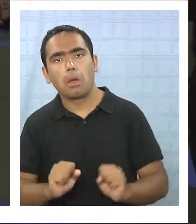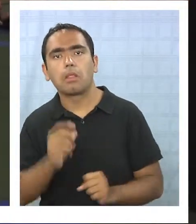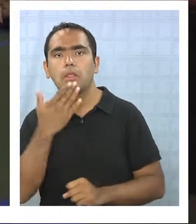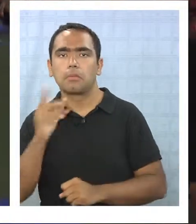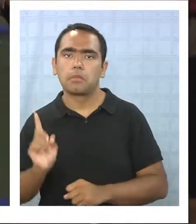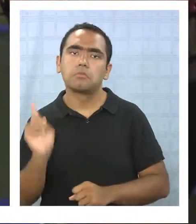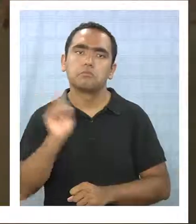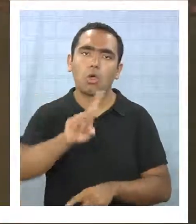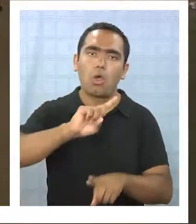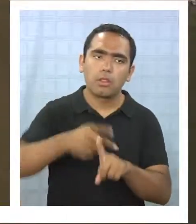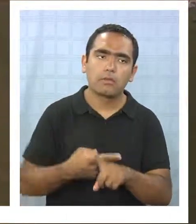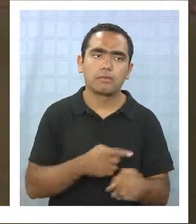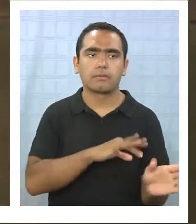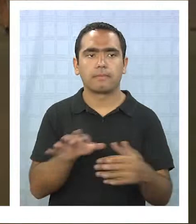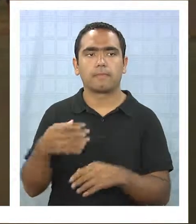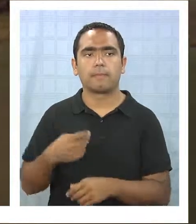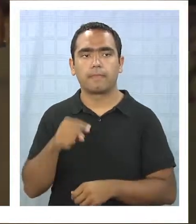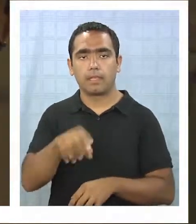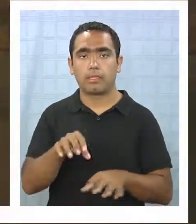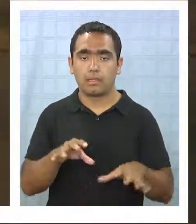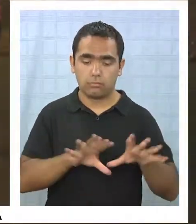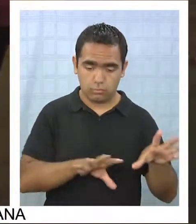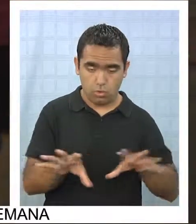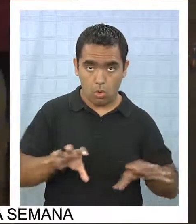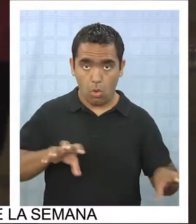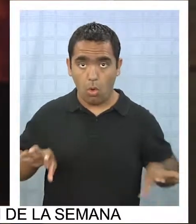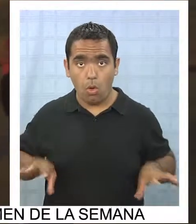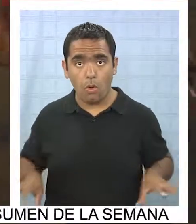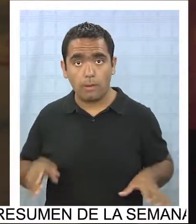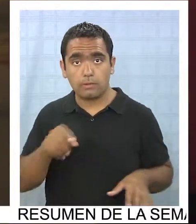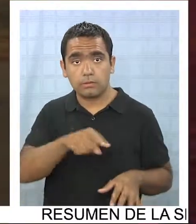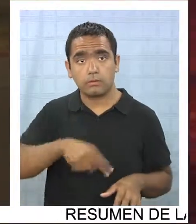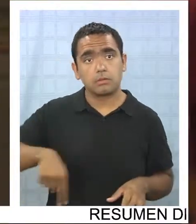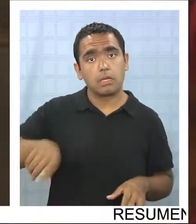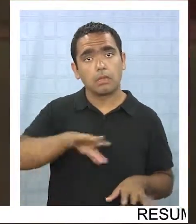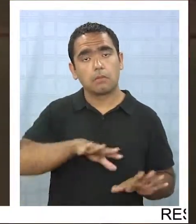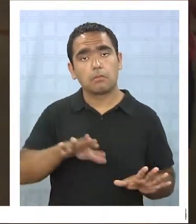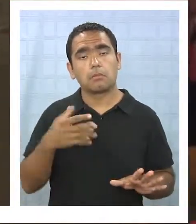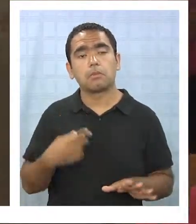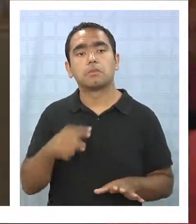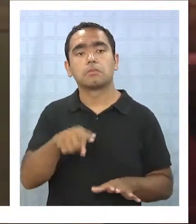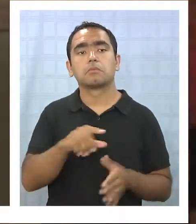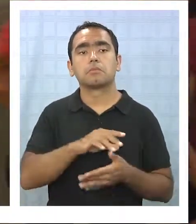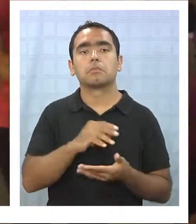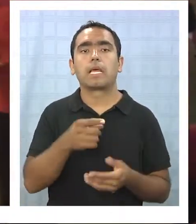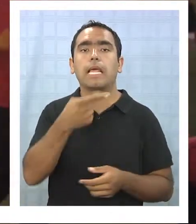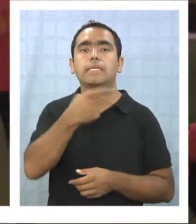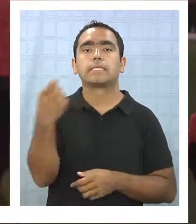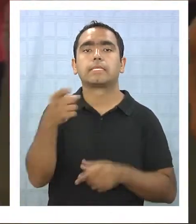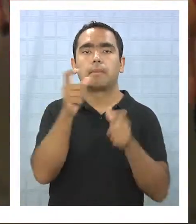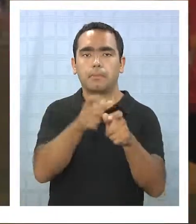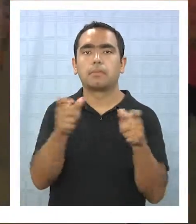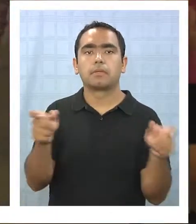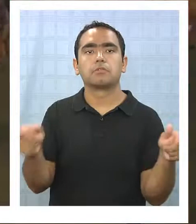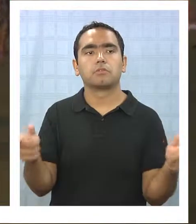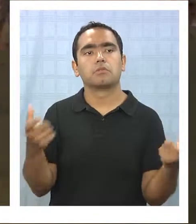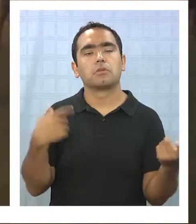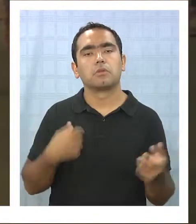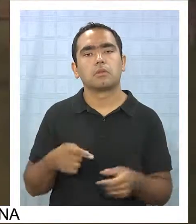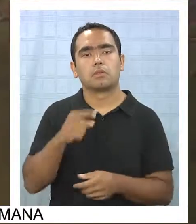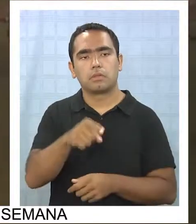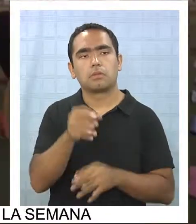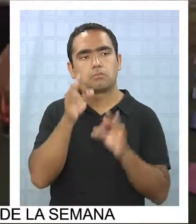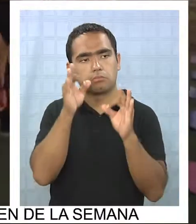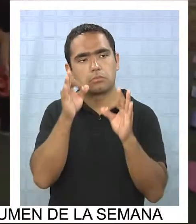y tenemos una nueva clase. Los implementos que el gimnasio pone a disposición en cada clase alcanzan para 100 personas aproximadamente